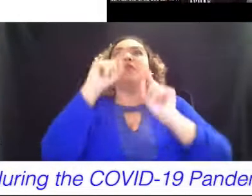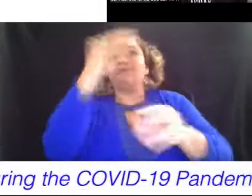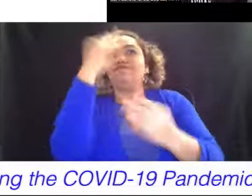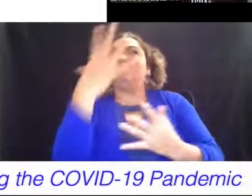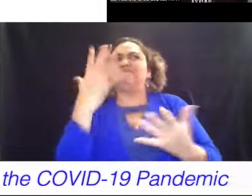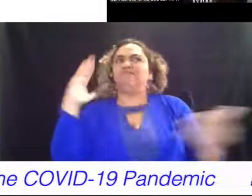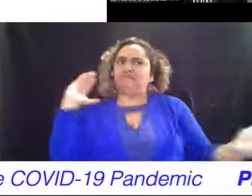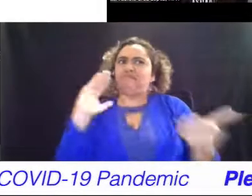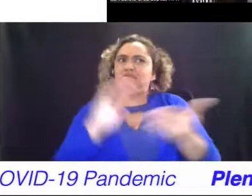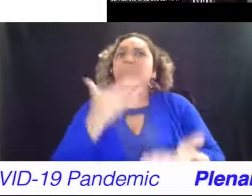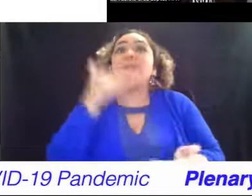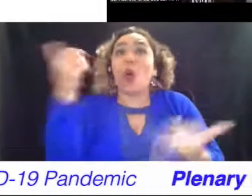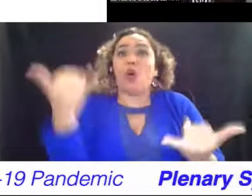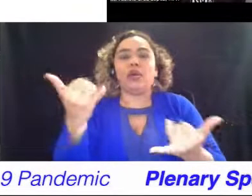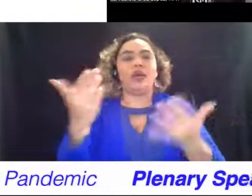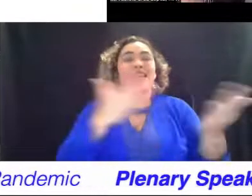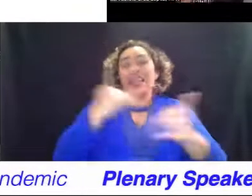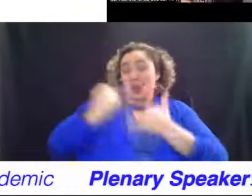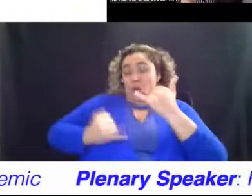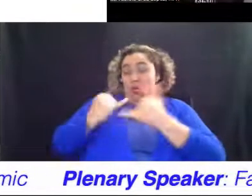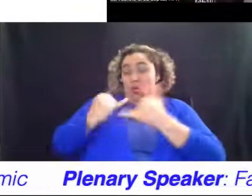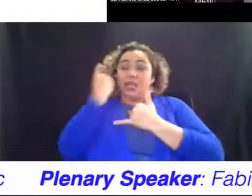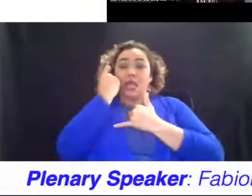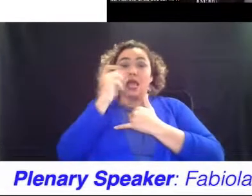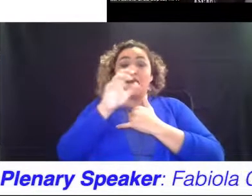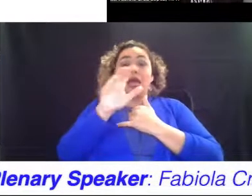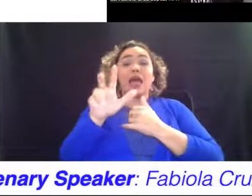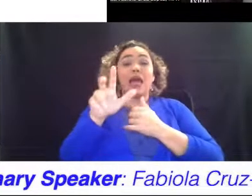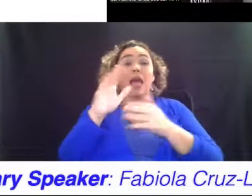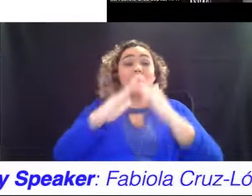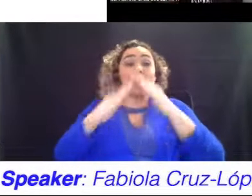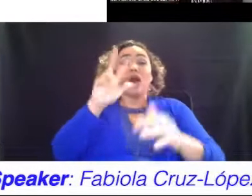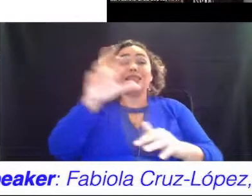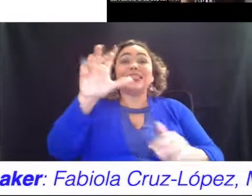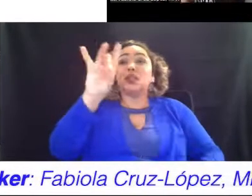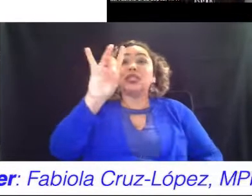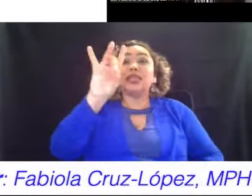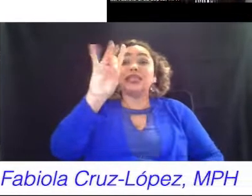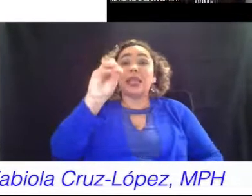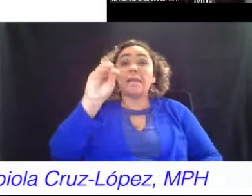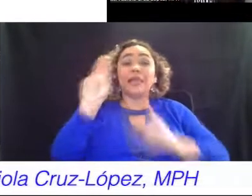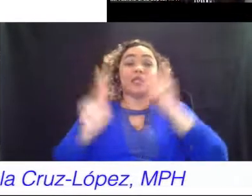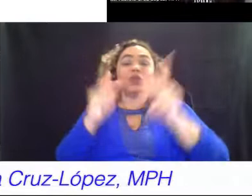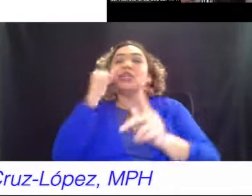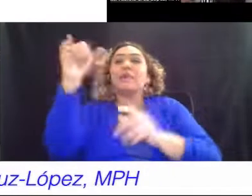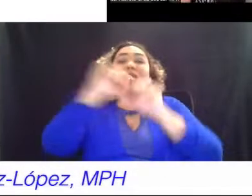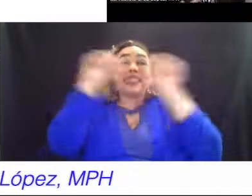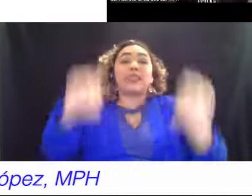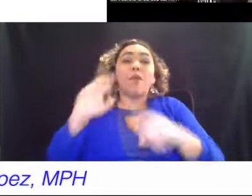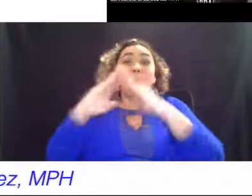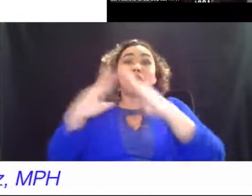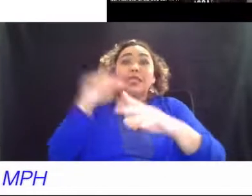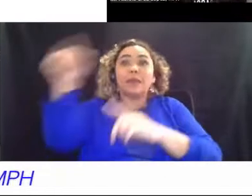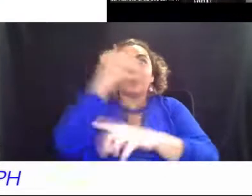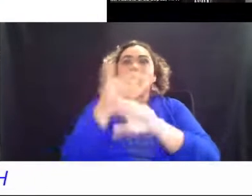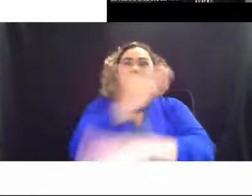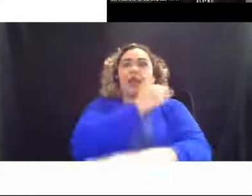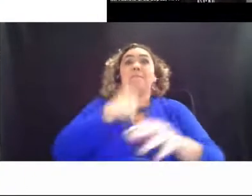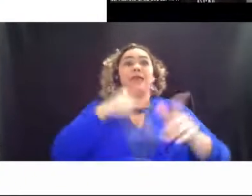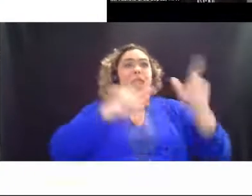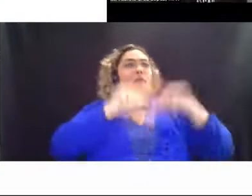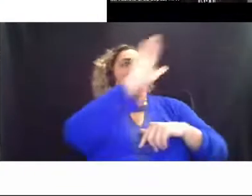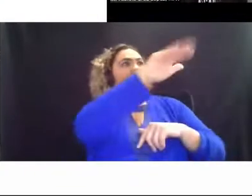municipal en este último reporte, 380 personas llamaron a los sistemas municipales antes de que el